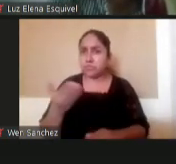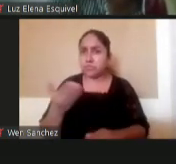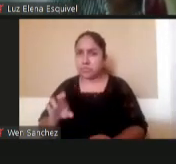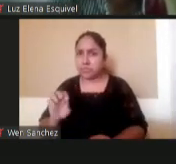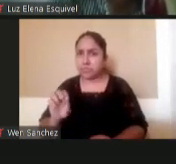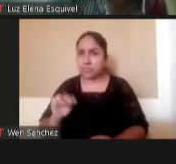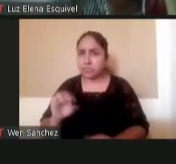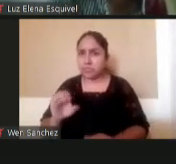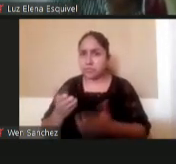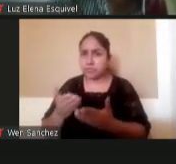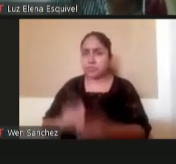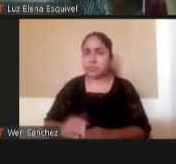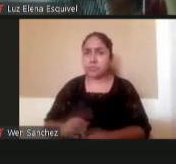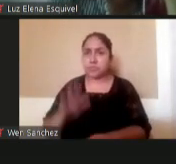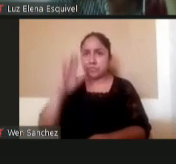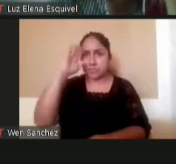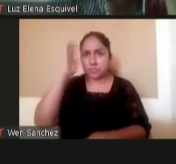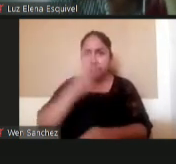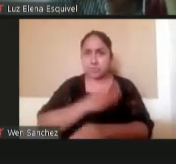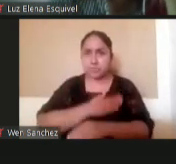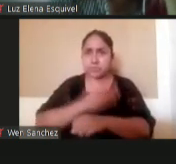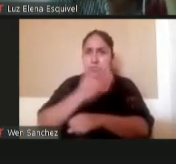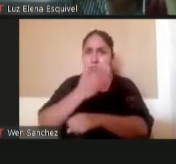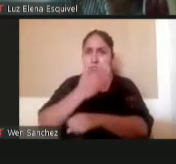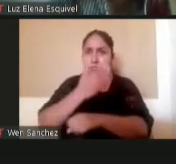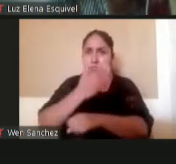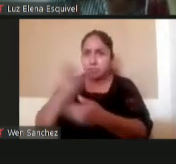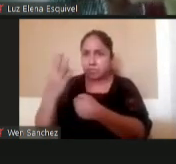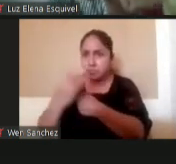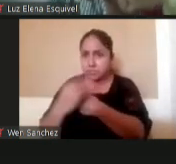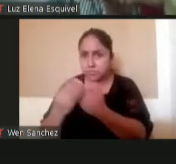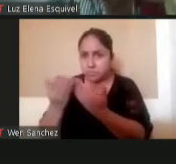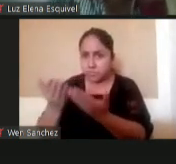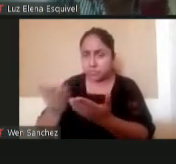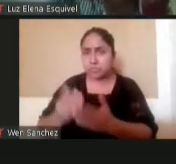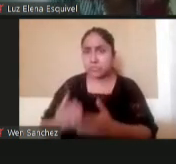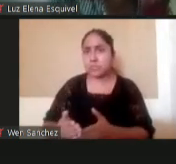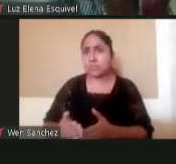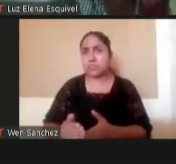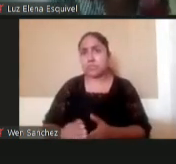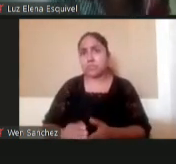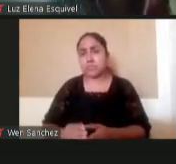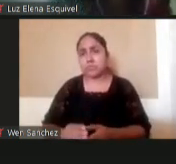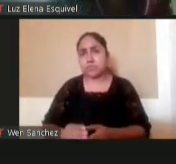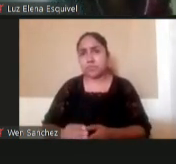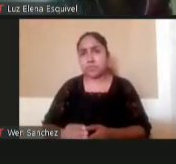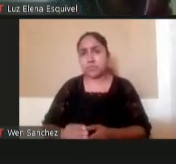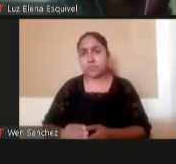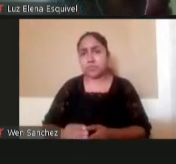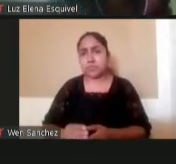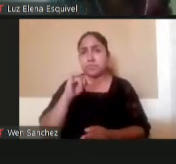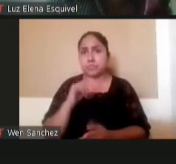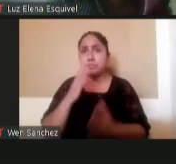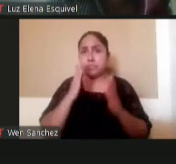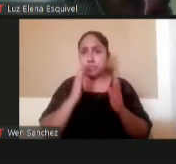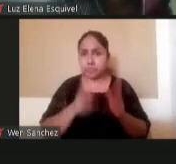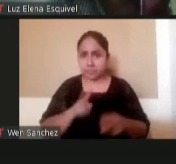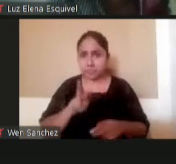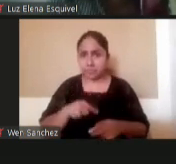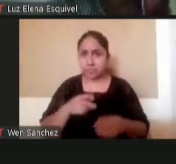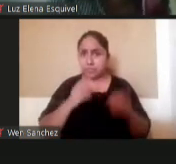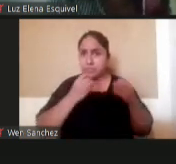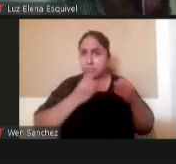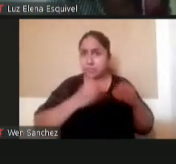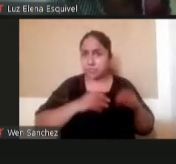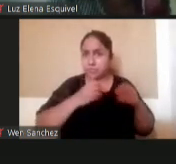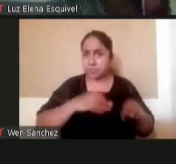Buenas tardes, con su permiso, presidente. Respecto al punto de acuerdo turnado a la Comisión de Servicios Públicos, debo informar que se realizó